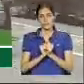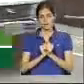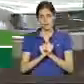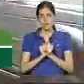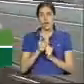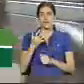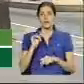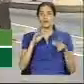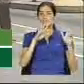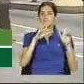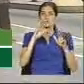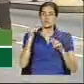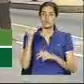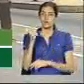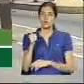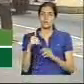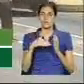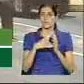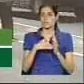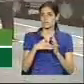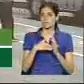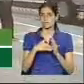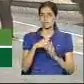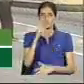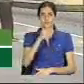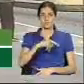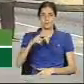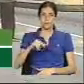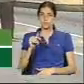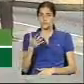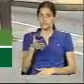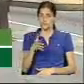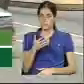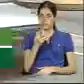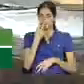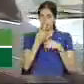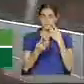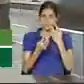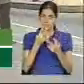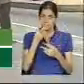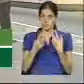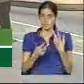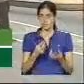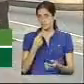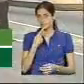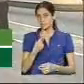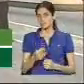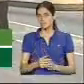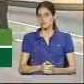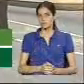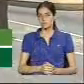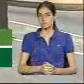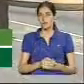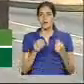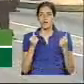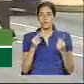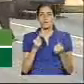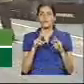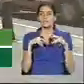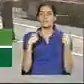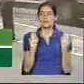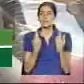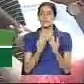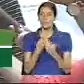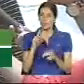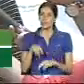son 810 mil compatriotas aproximadamente que nos visitaron, dejaron para la economía regional,